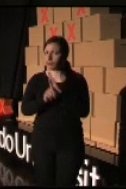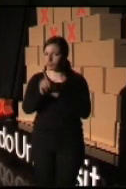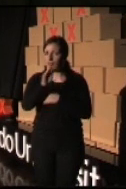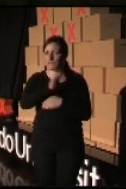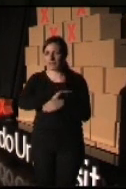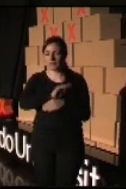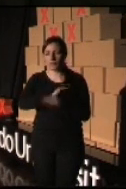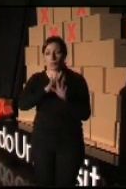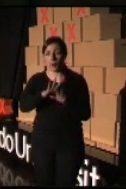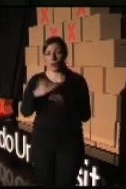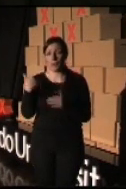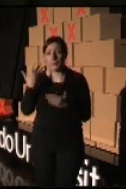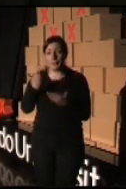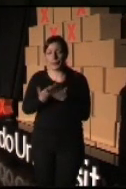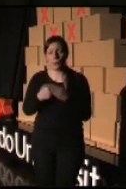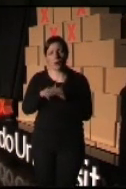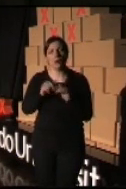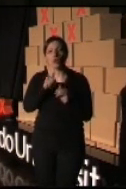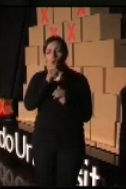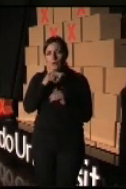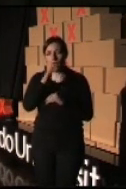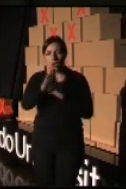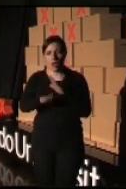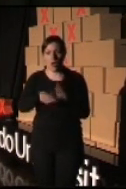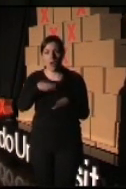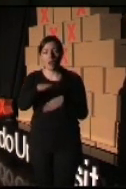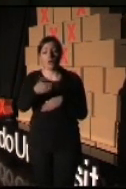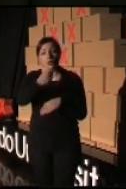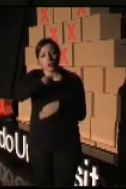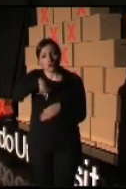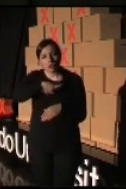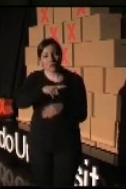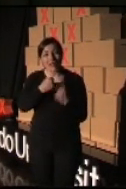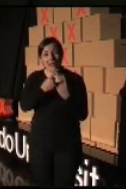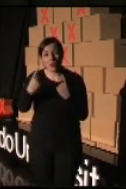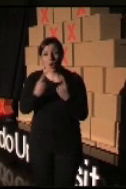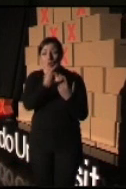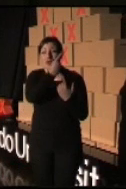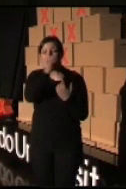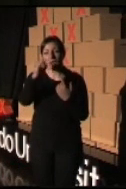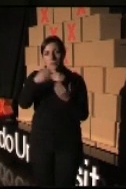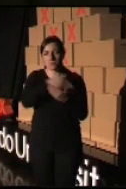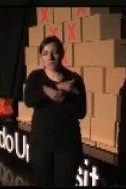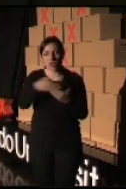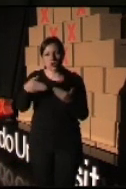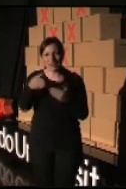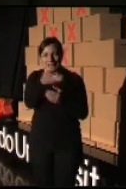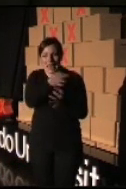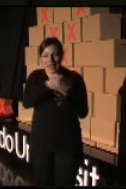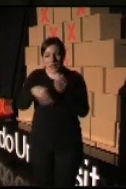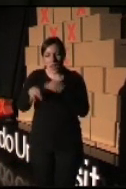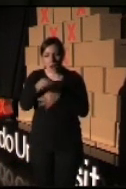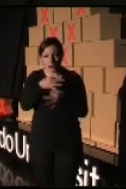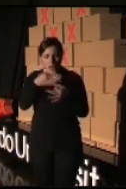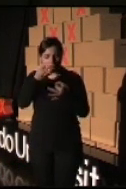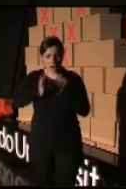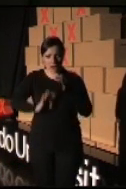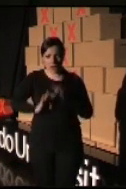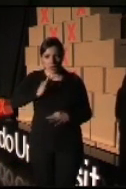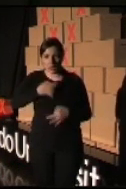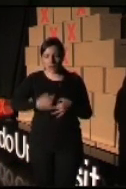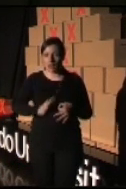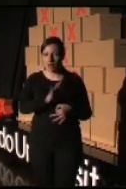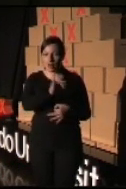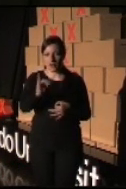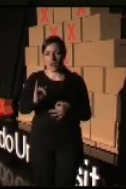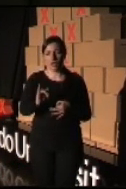actual, quedaban muchos pasos. Y es que cada uno de nosotros está formado por 100 billones de células en un momento dado. Entonces, no solamente